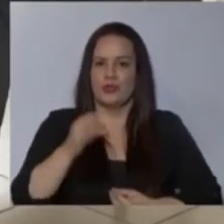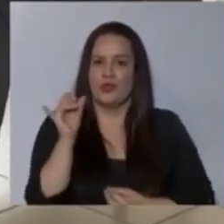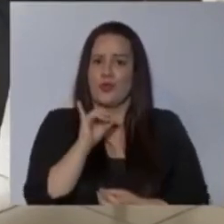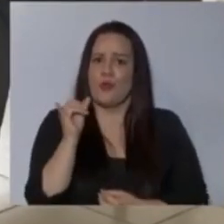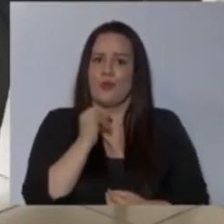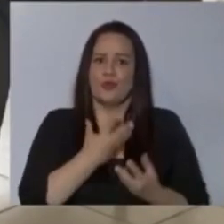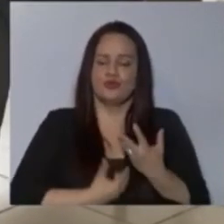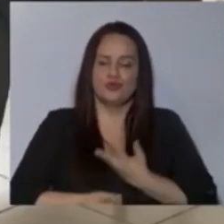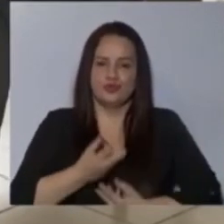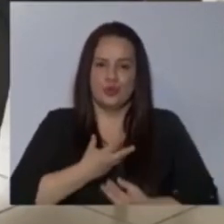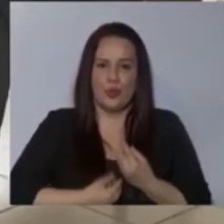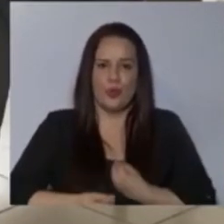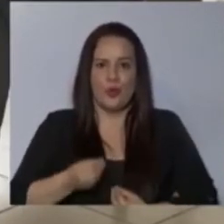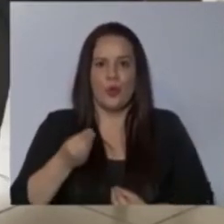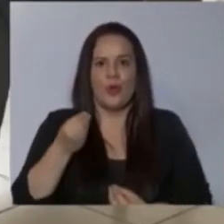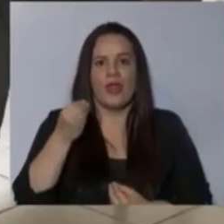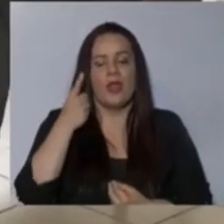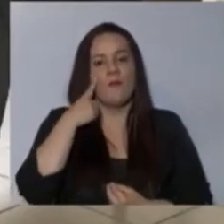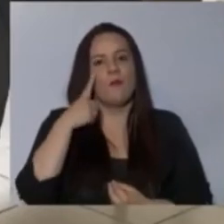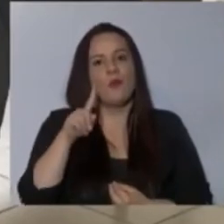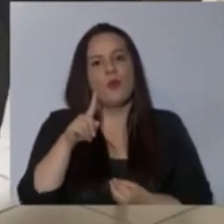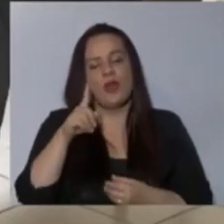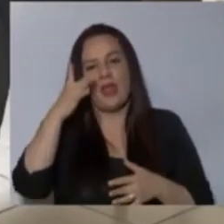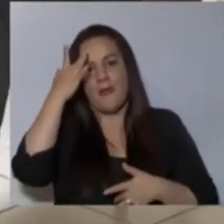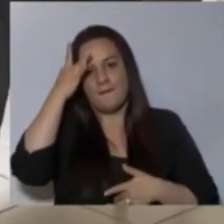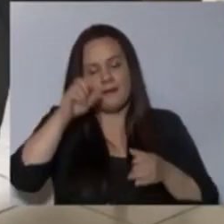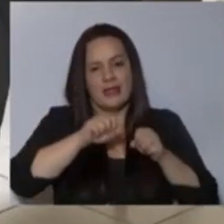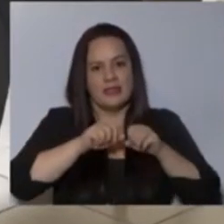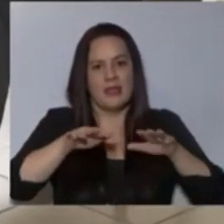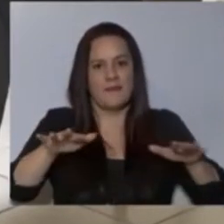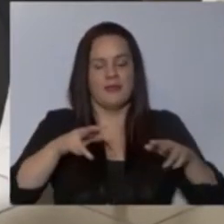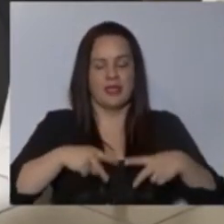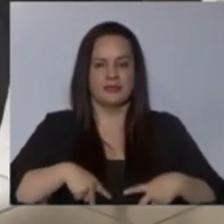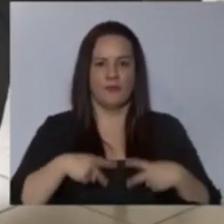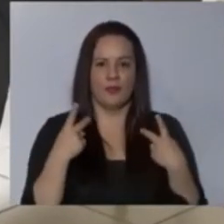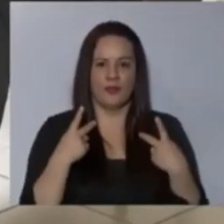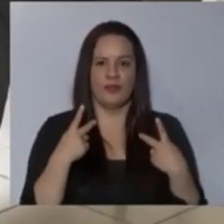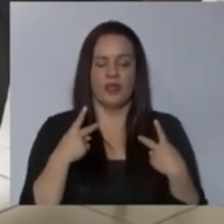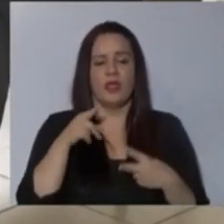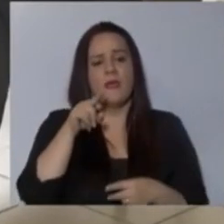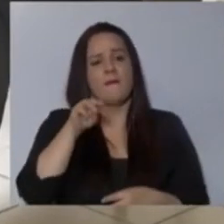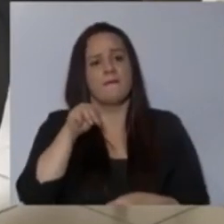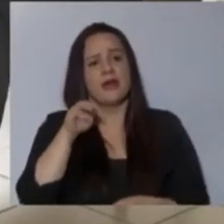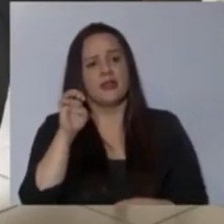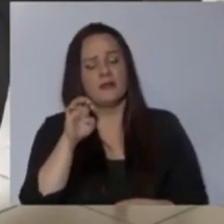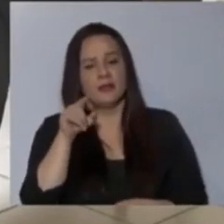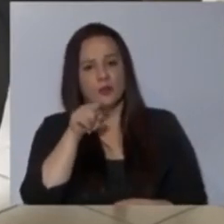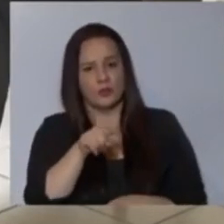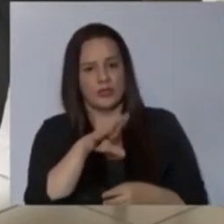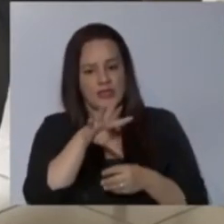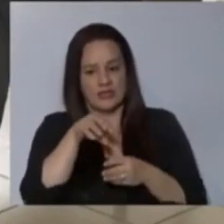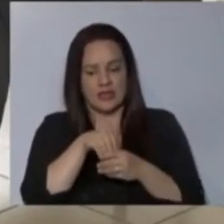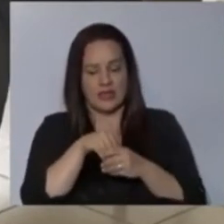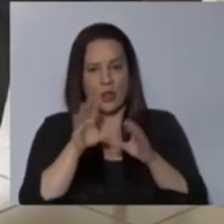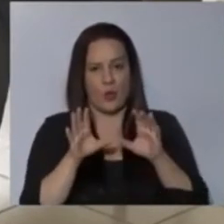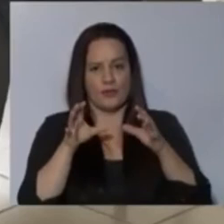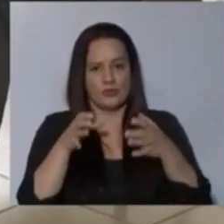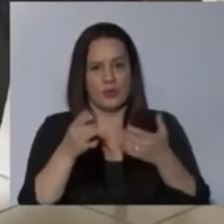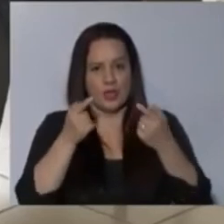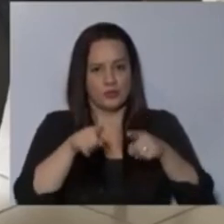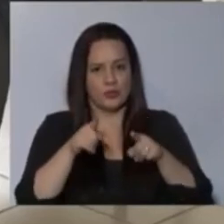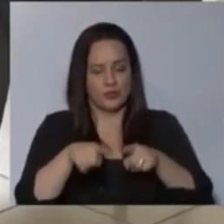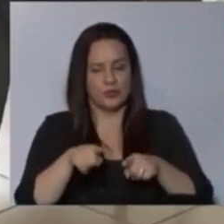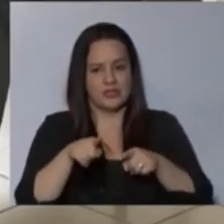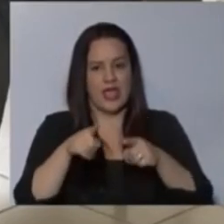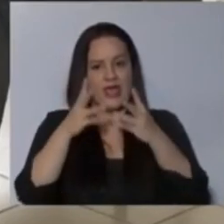sufre por la pandemia que estamos viviendo. Doña María Vita, usted integra la Comisión de Asuntos Hacendarios. ¿Cómo valora usted el tema de los